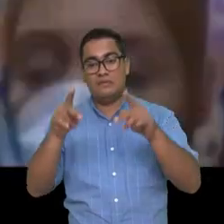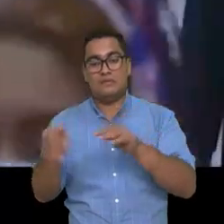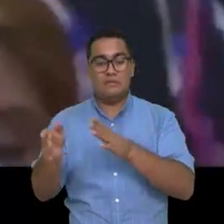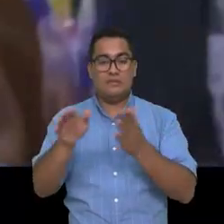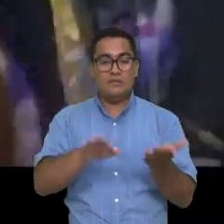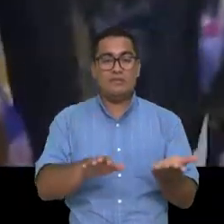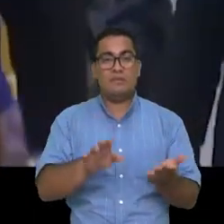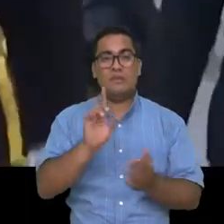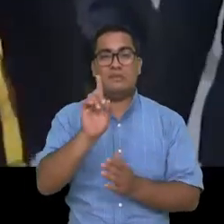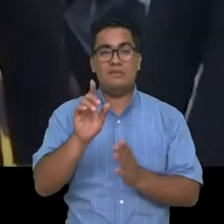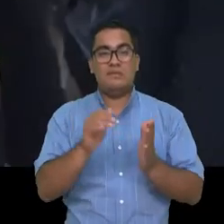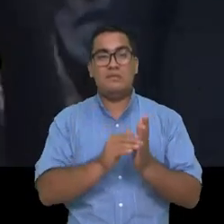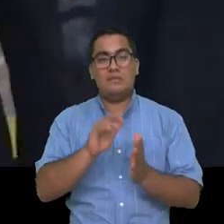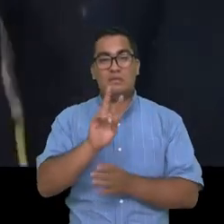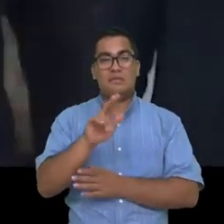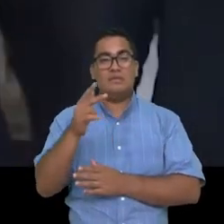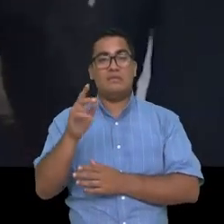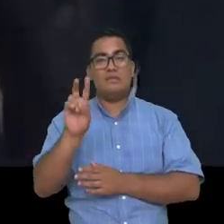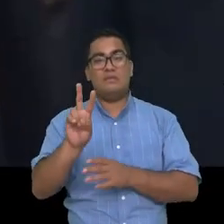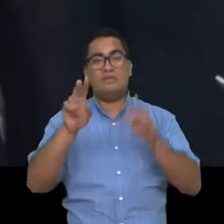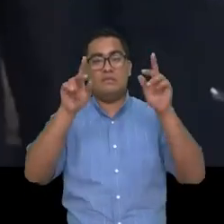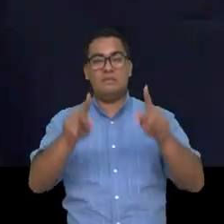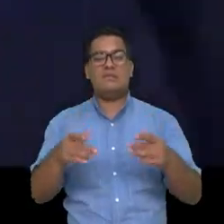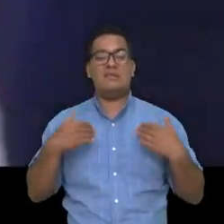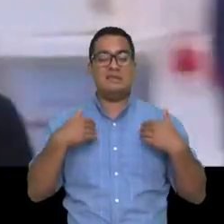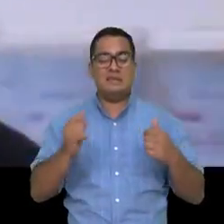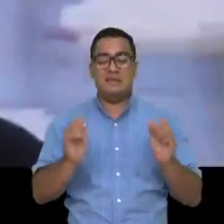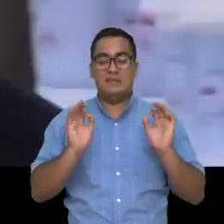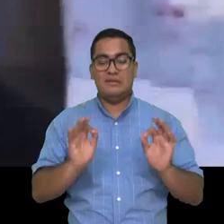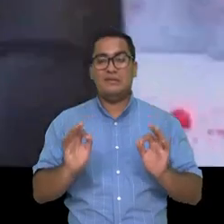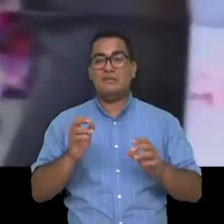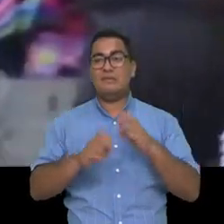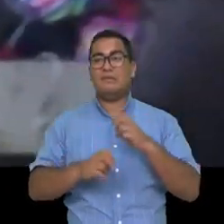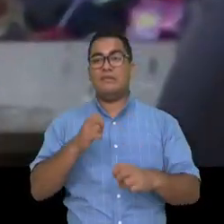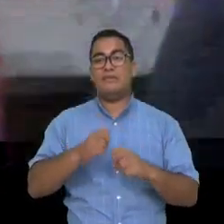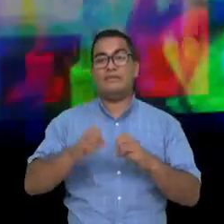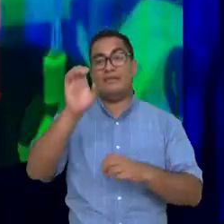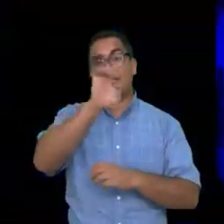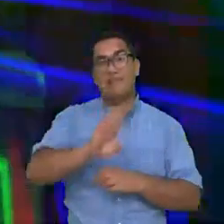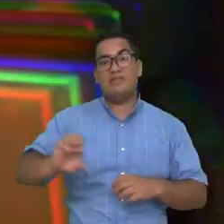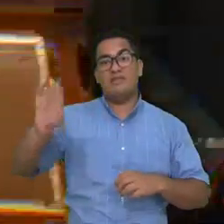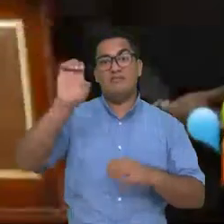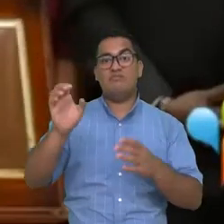alta. Este es el segundo país más afectado del viejo continente.